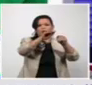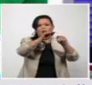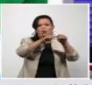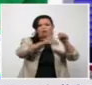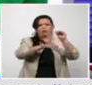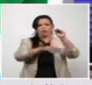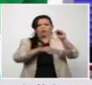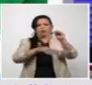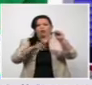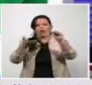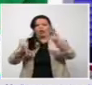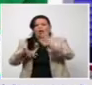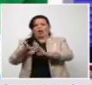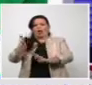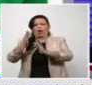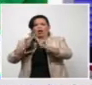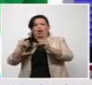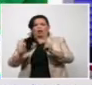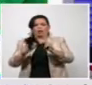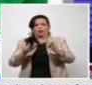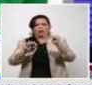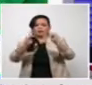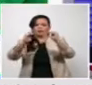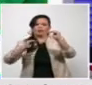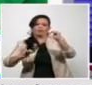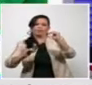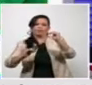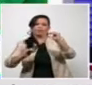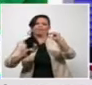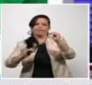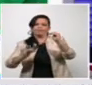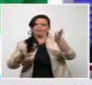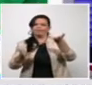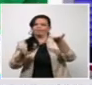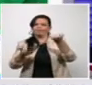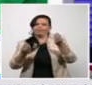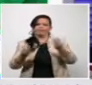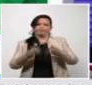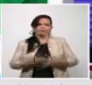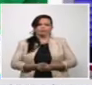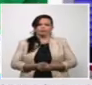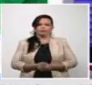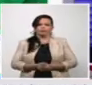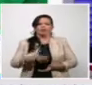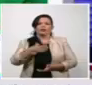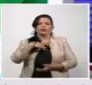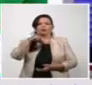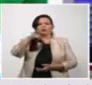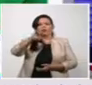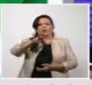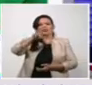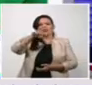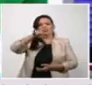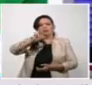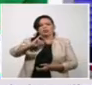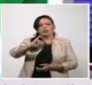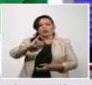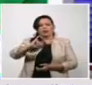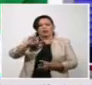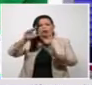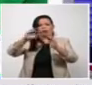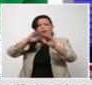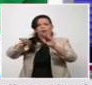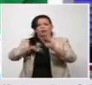son 216 pacientes de alta, menos que los que se confirmaron ayer. Esto